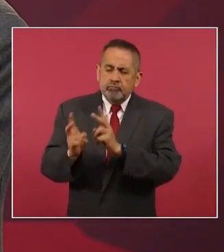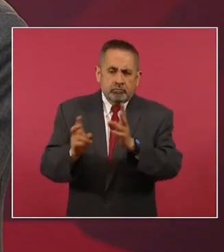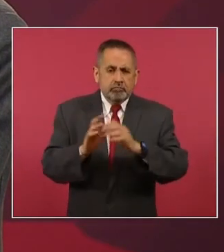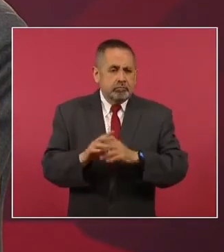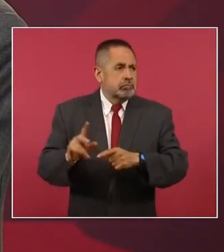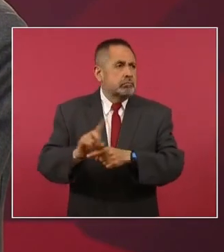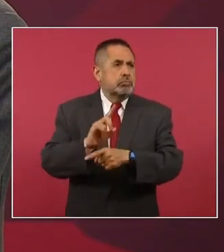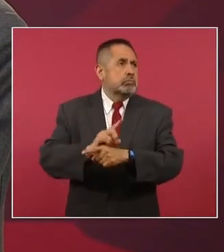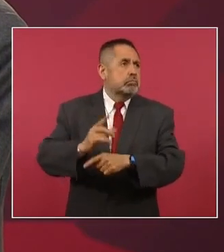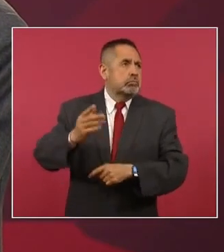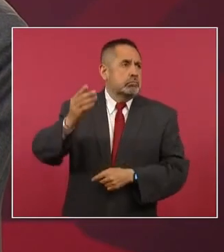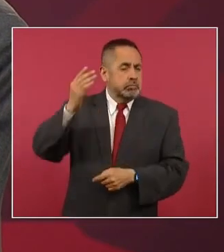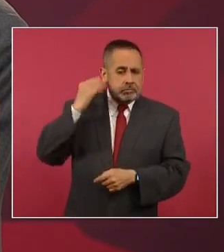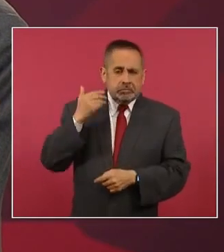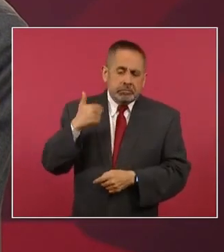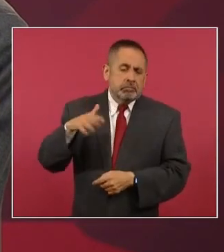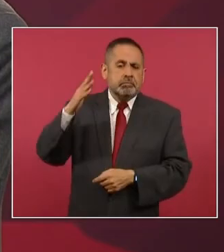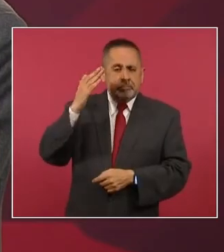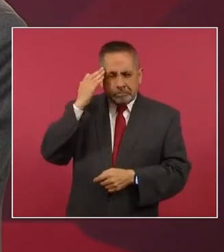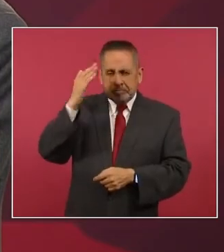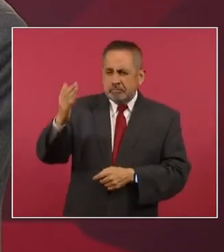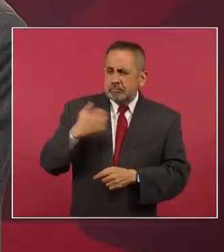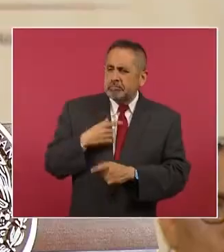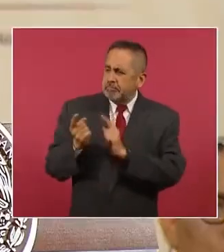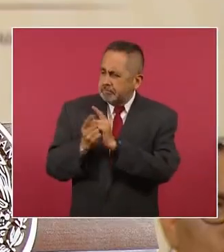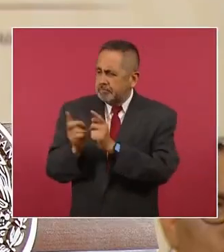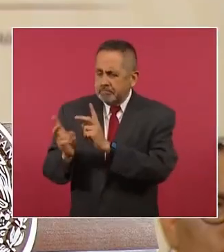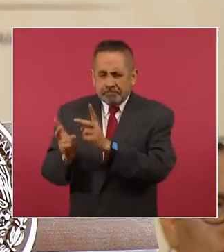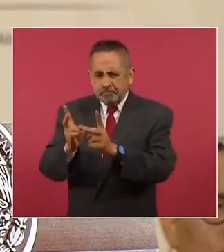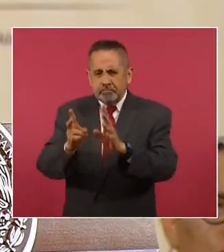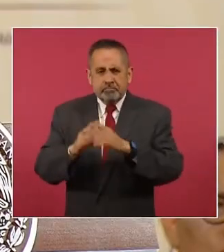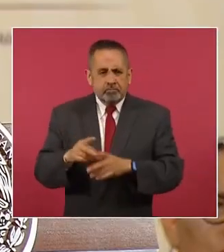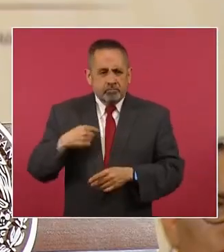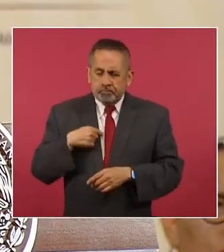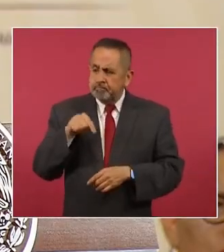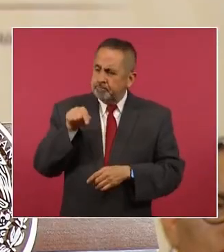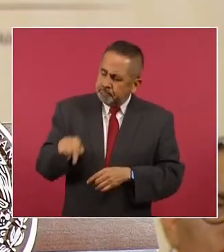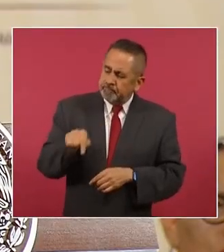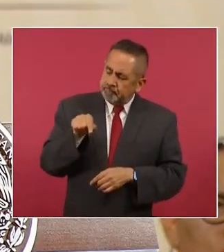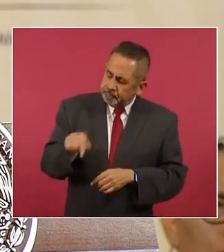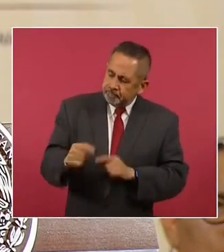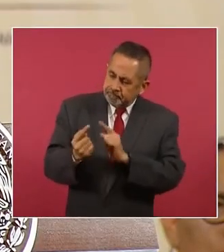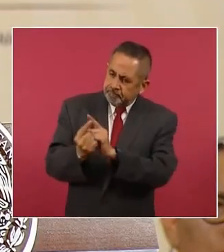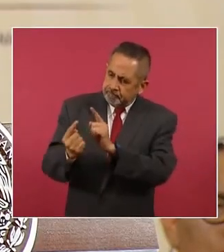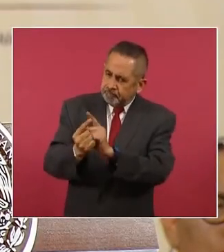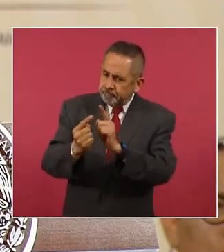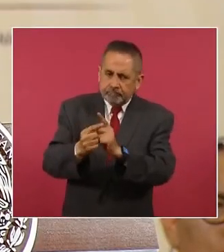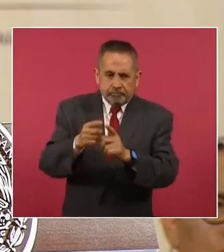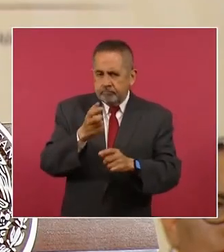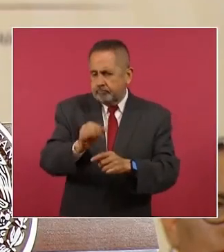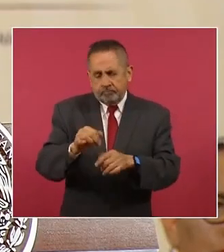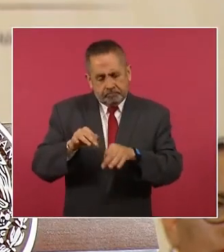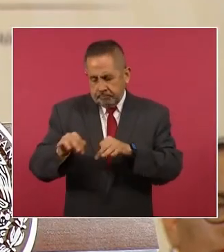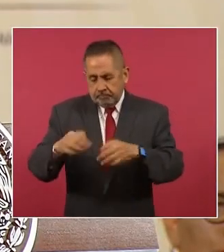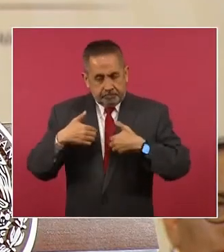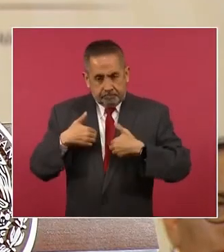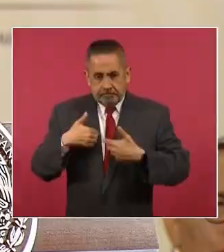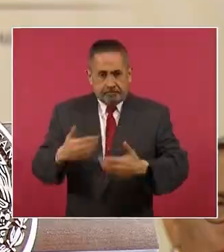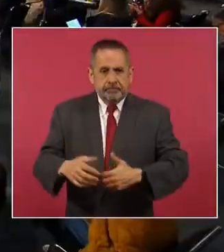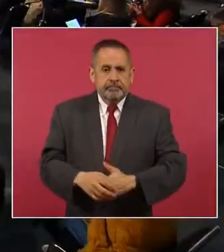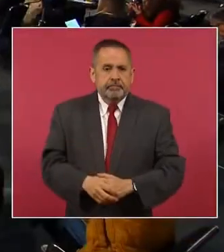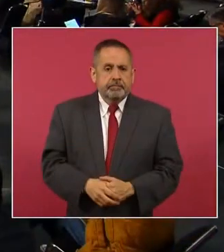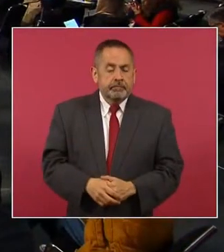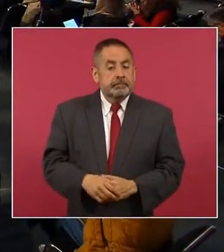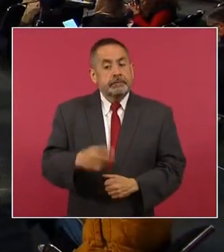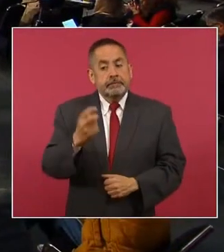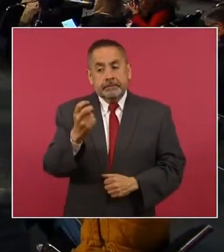desde hace tiempo que estoy ahí, en ese trabajo.